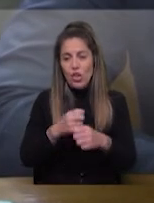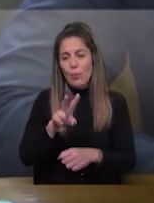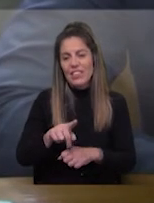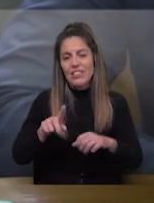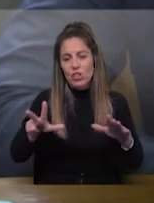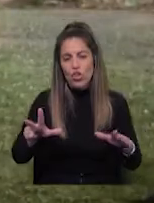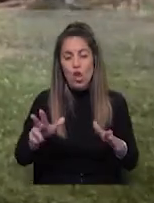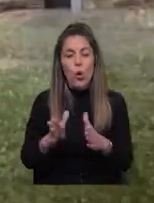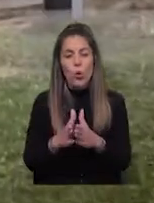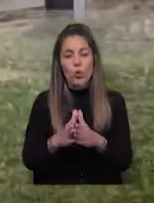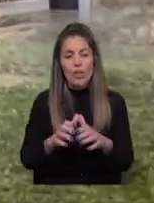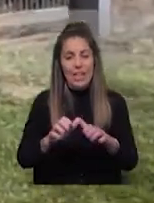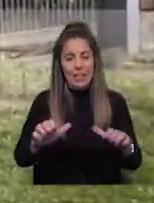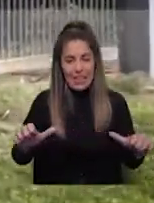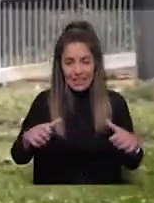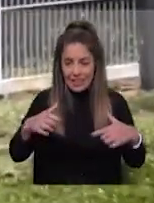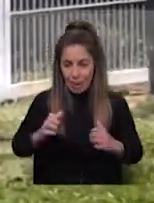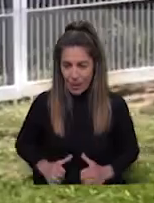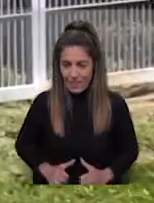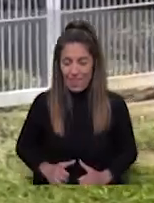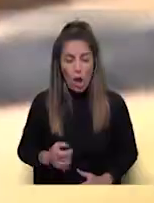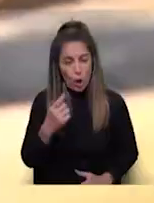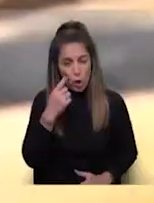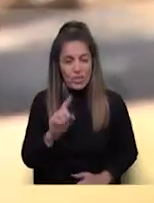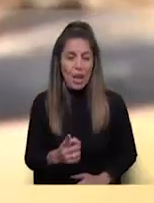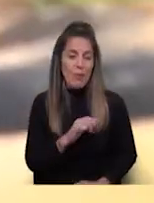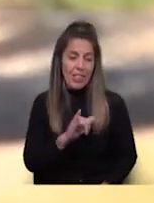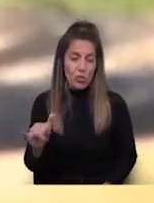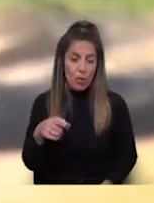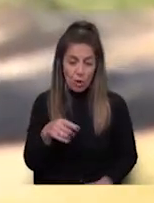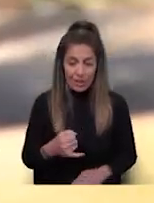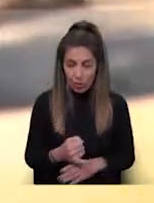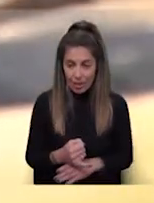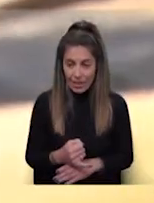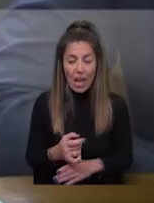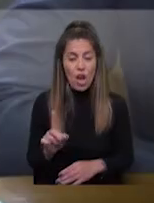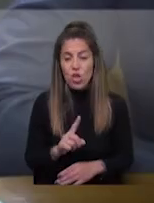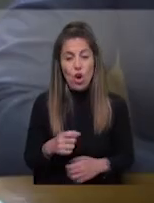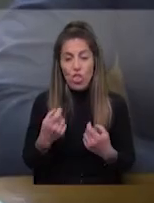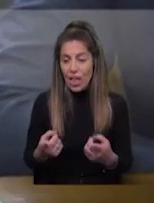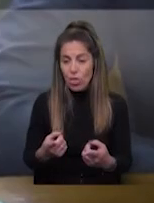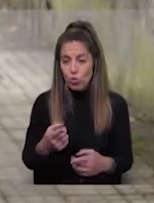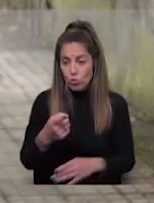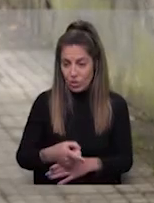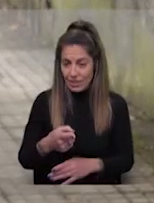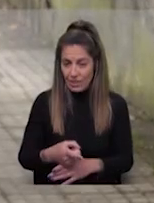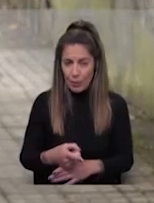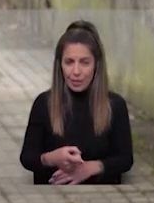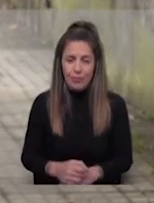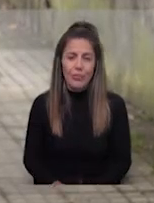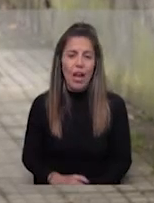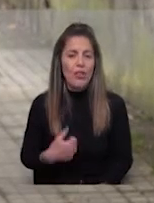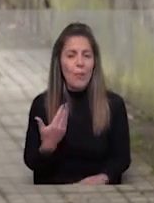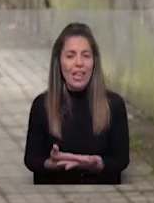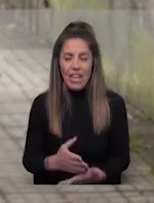la JUTEP tomaba conocimiento de las primeras denuncias por estas irregularidades. Aún no ha emitido su dictamen. Había planteado